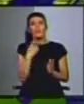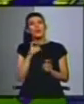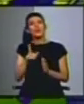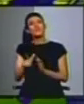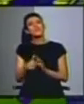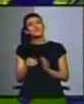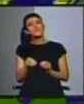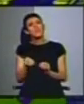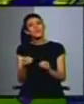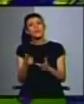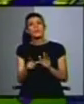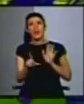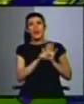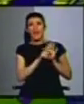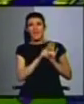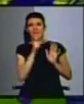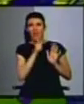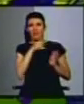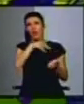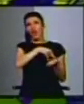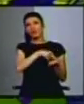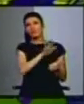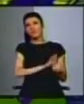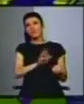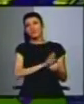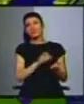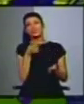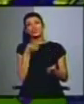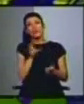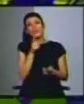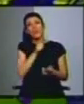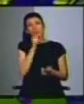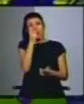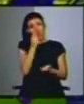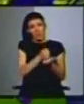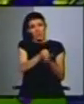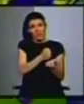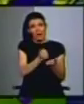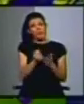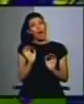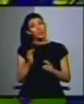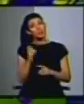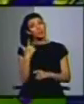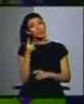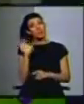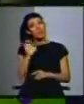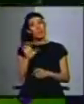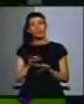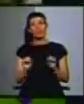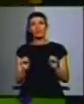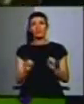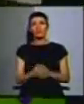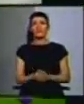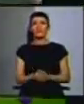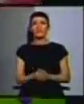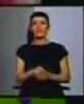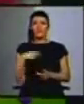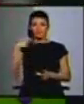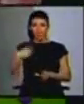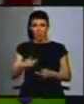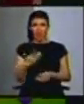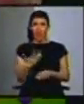Falta, eso sí, solo un trámite para promulgar la ley que podría estar vigente el próximo 7 de enero. Hoy